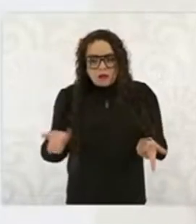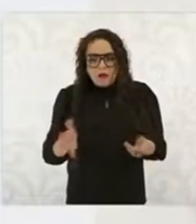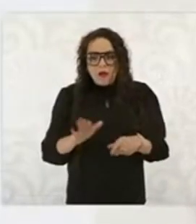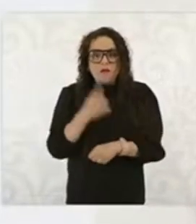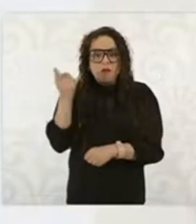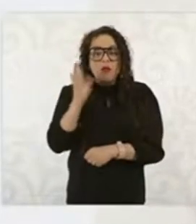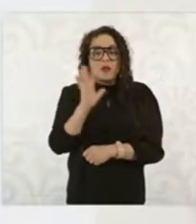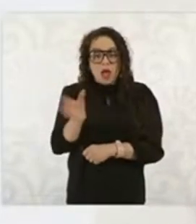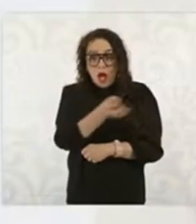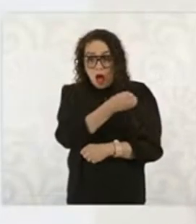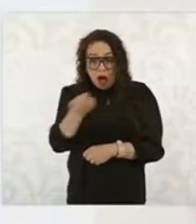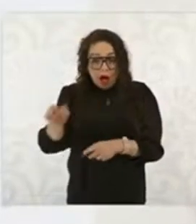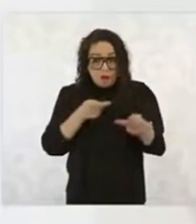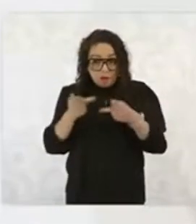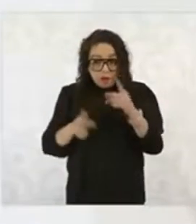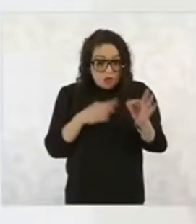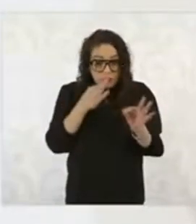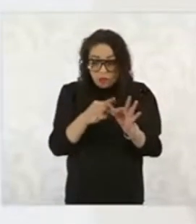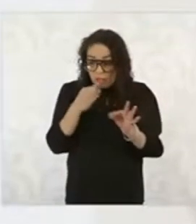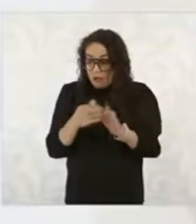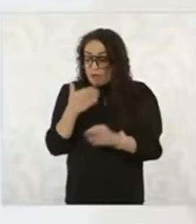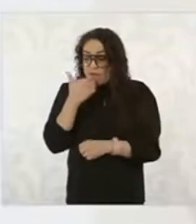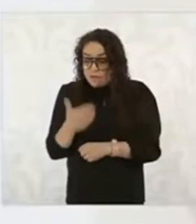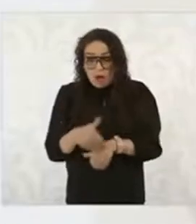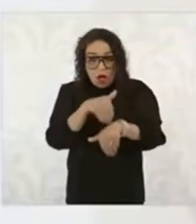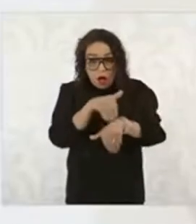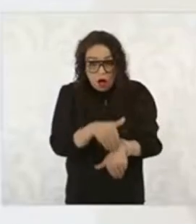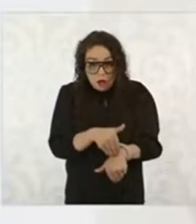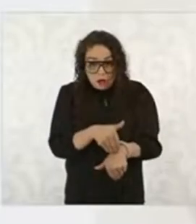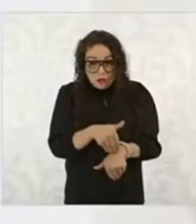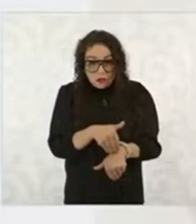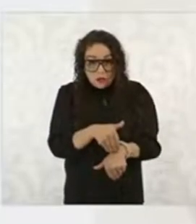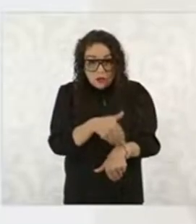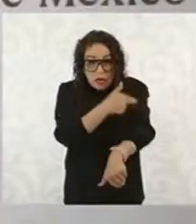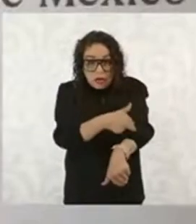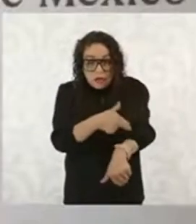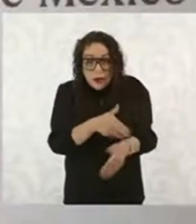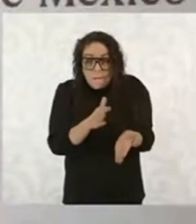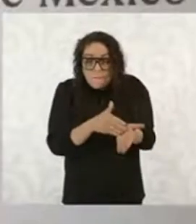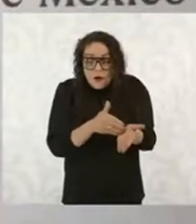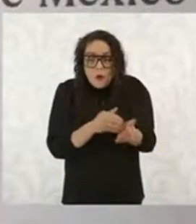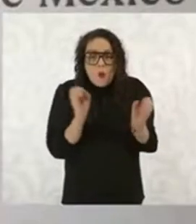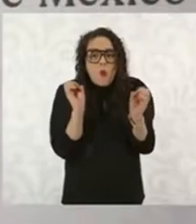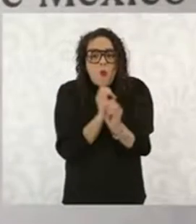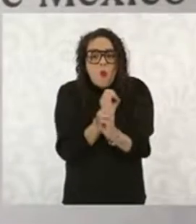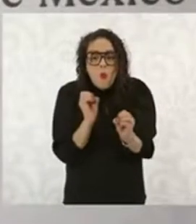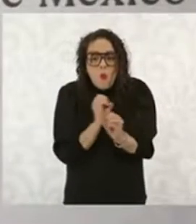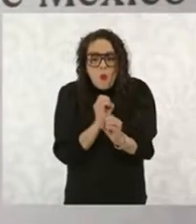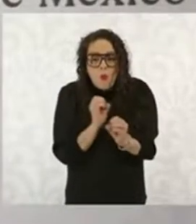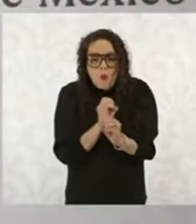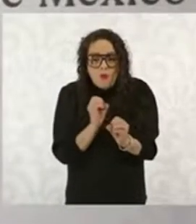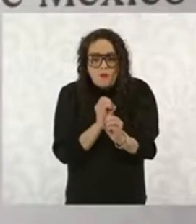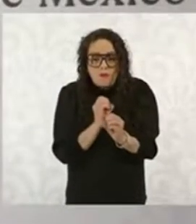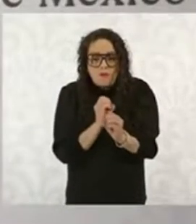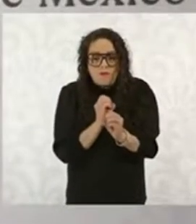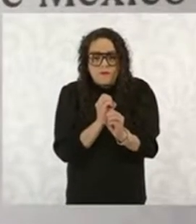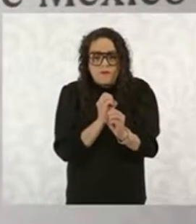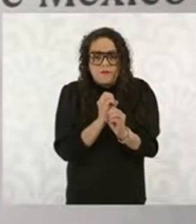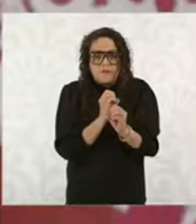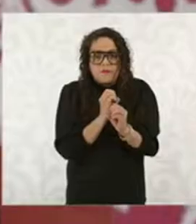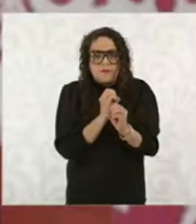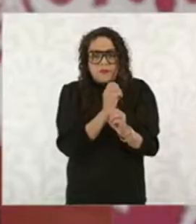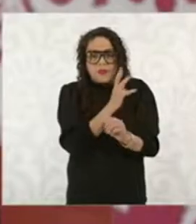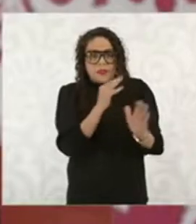ordenamiento. Entonces, si se fijan, pues es muy importante. Son 4,000 millones de metros cúbicos que se desprivatizaron.